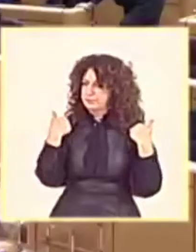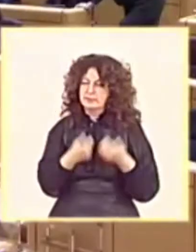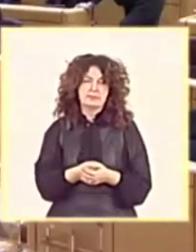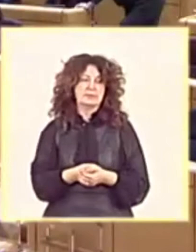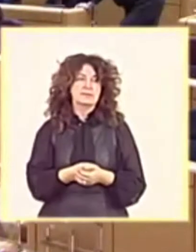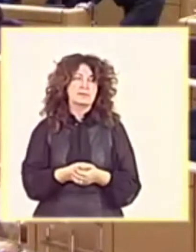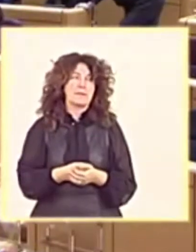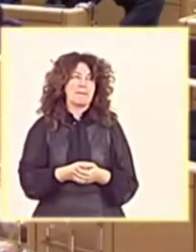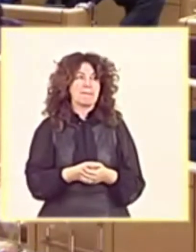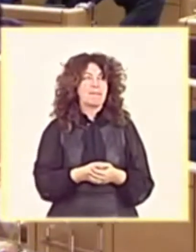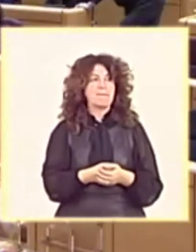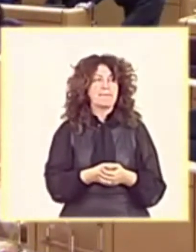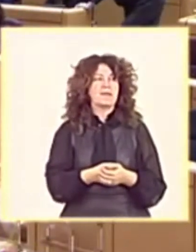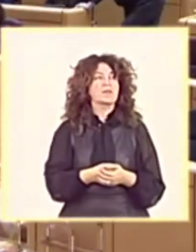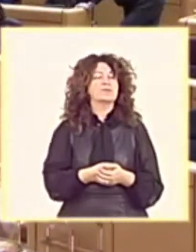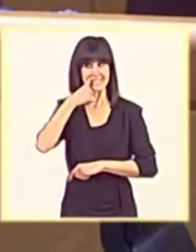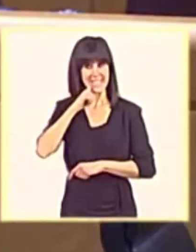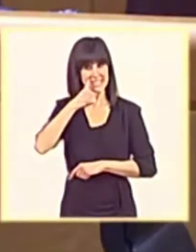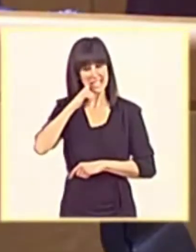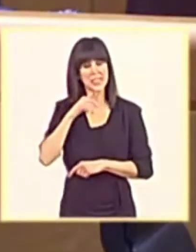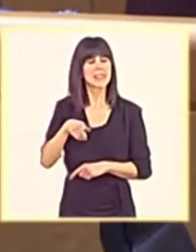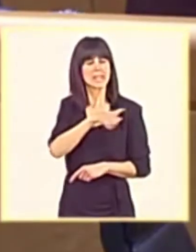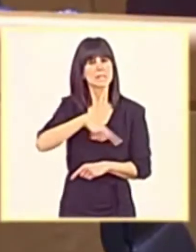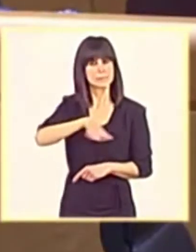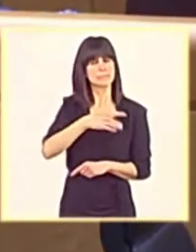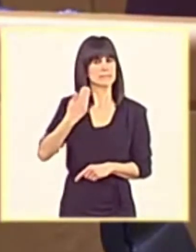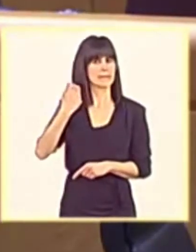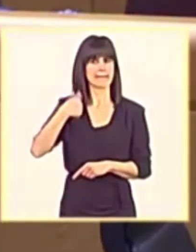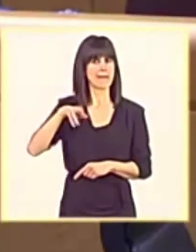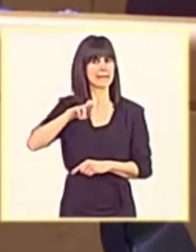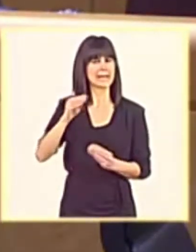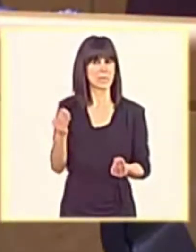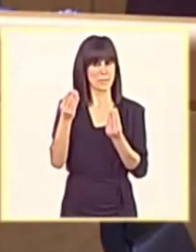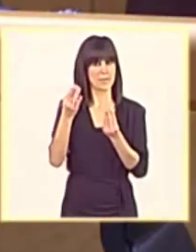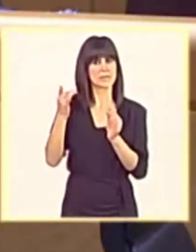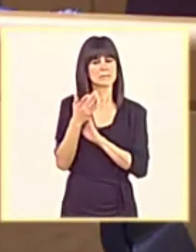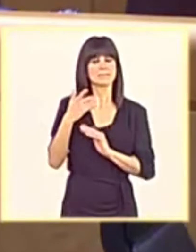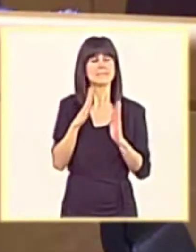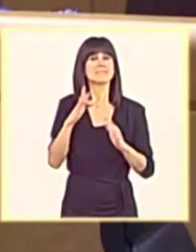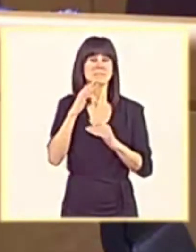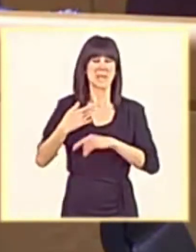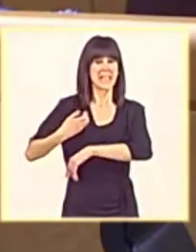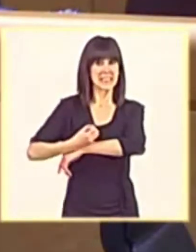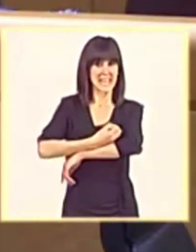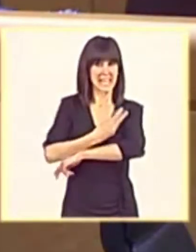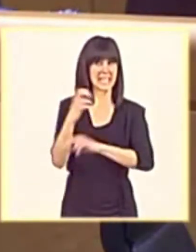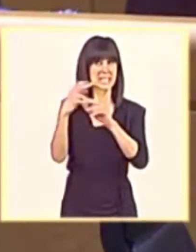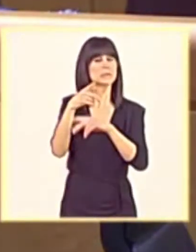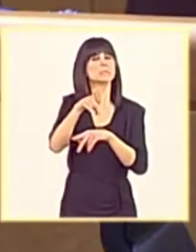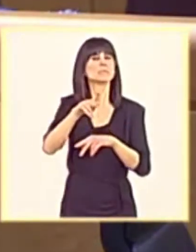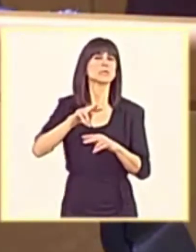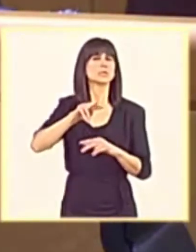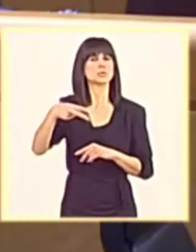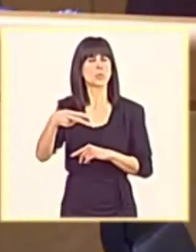el mandato de Heredia como subdelegada del Gobierno. Nosotros sí hemos recuperado el tramo del tren que usted, siendo subdelegada del